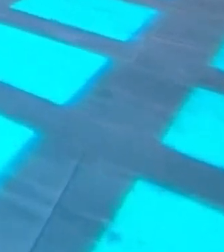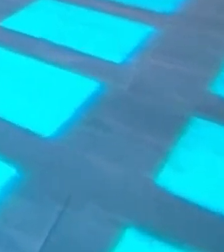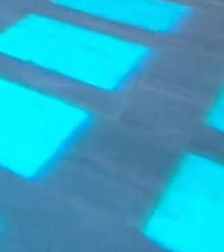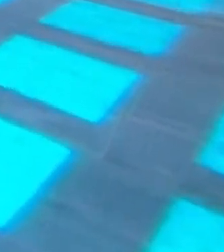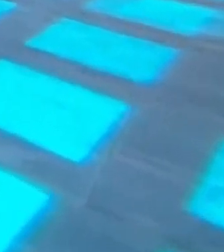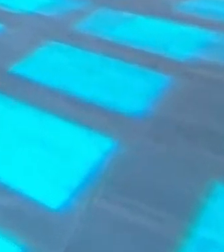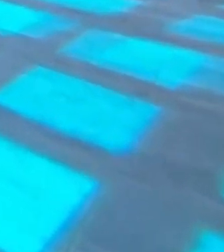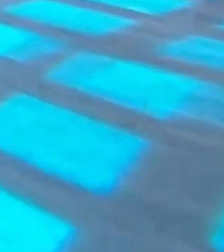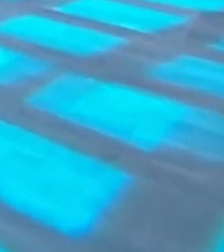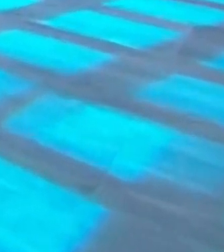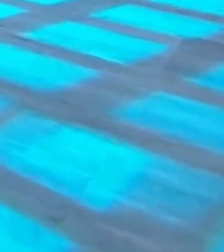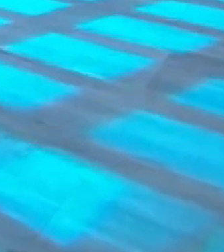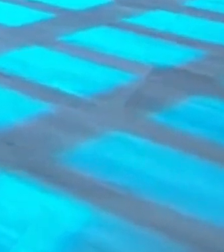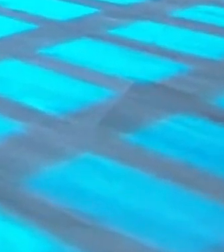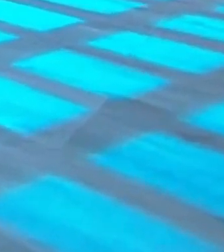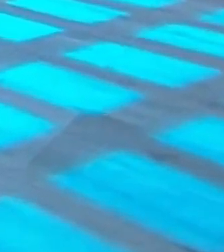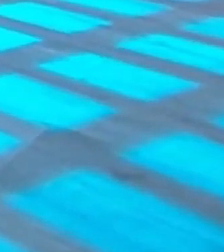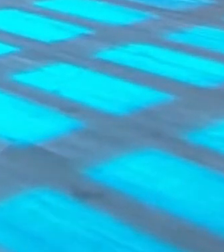¡Gracias!